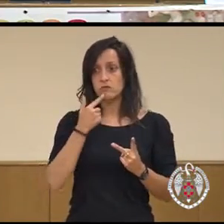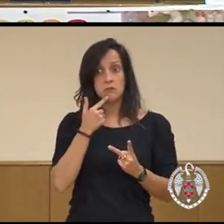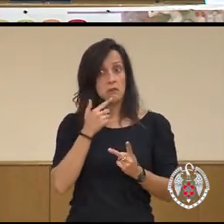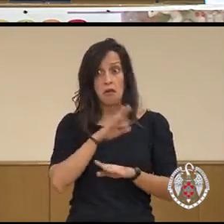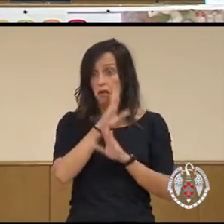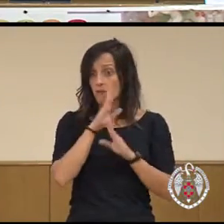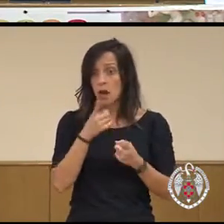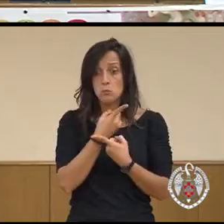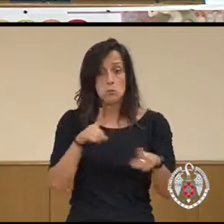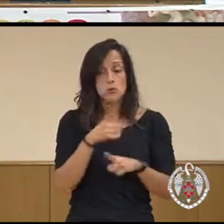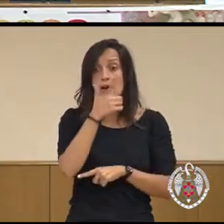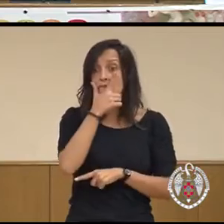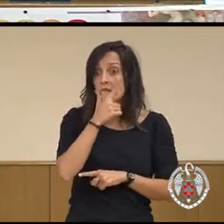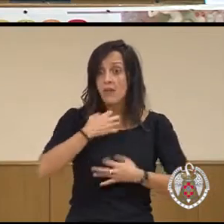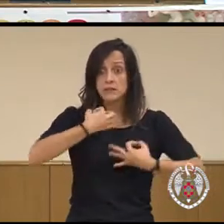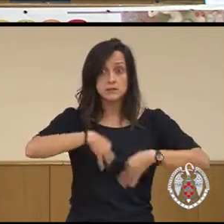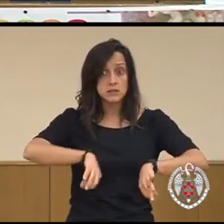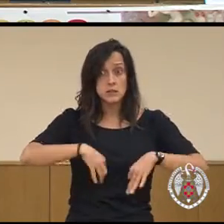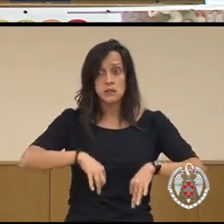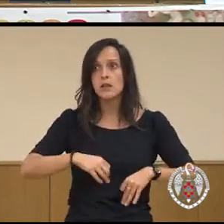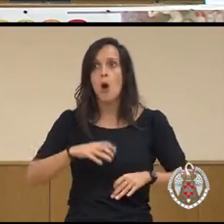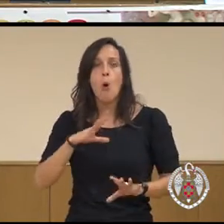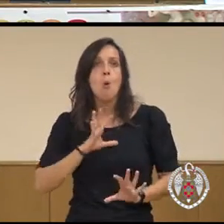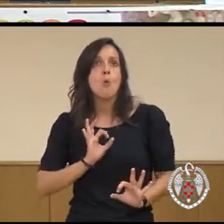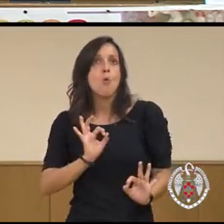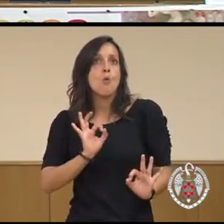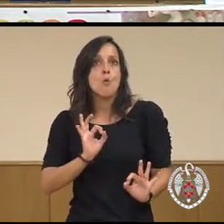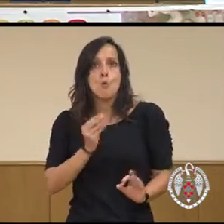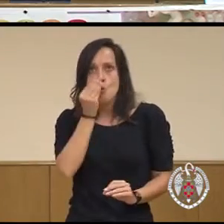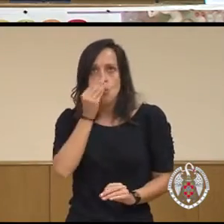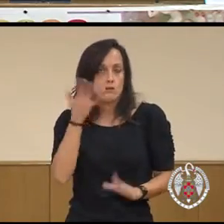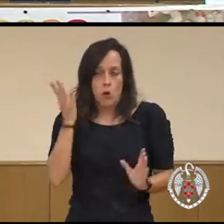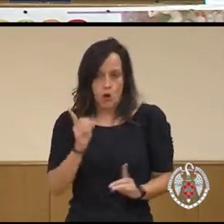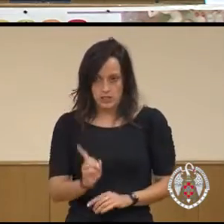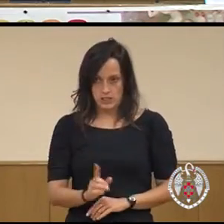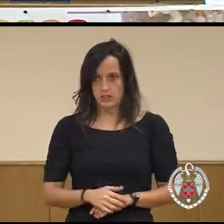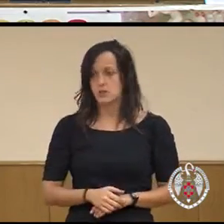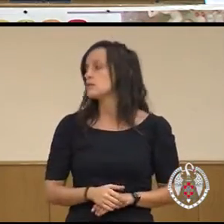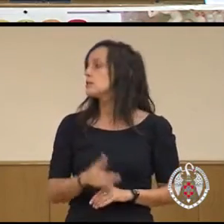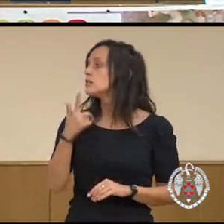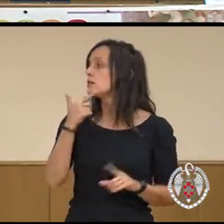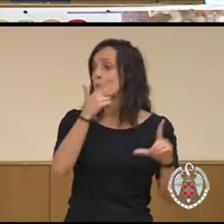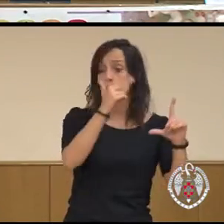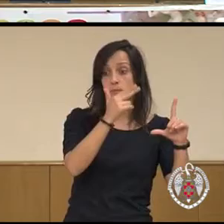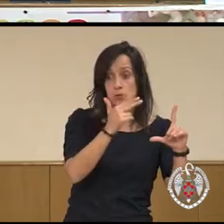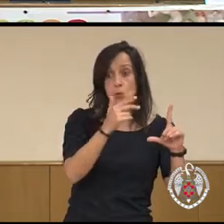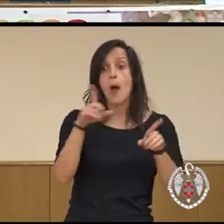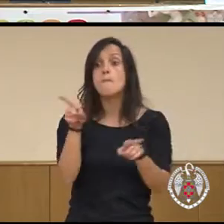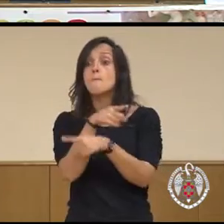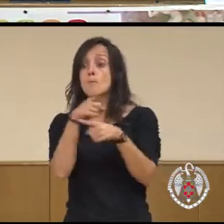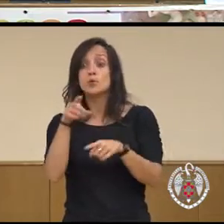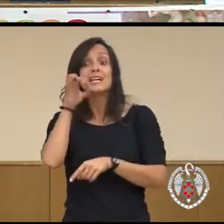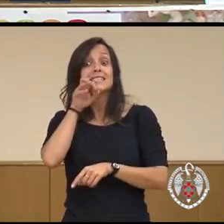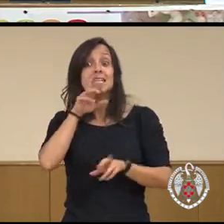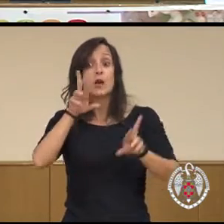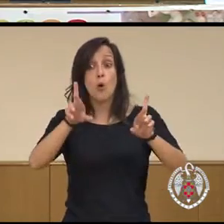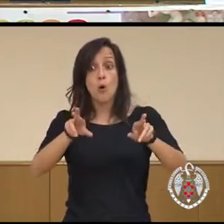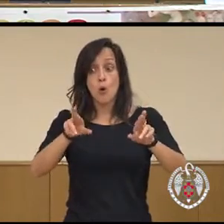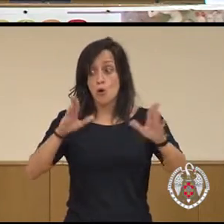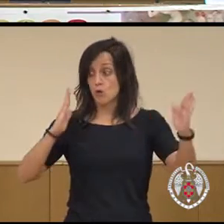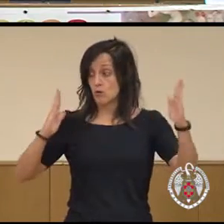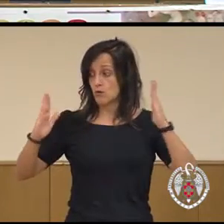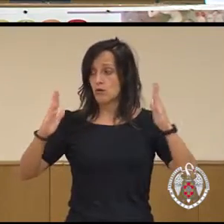grandes complicaciones formales. Por otro lado, tanto la pintura como la música del siglo de oro responden a lo que Ramón Menéndez Pidal llamó el